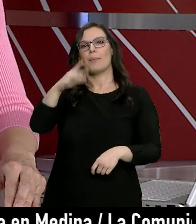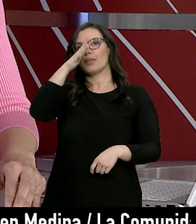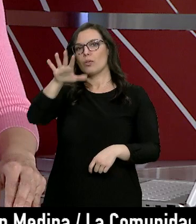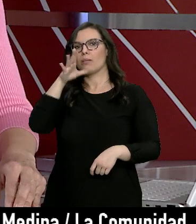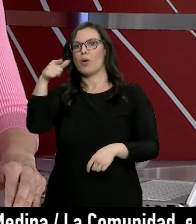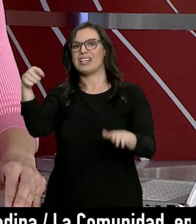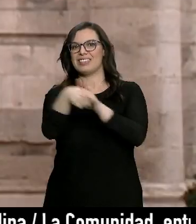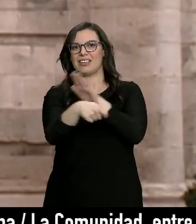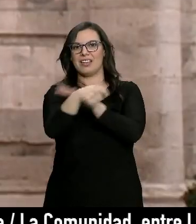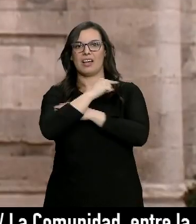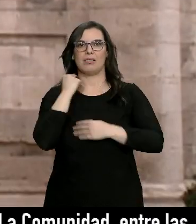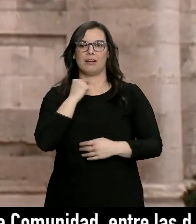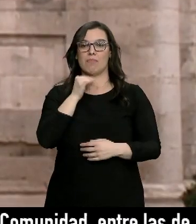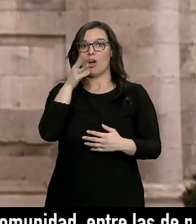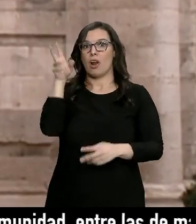desconocido.